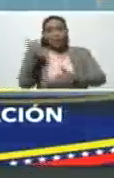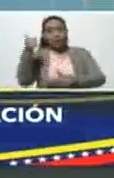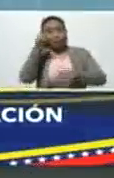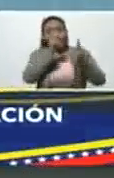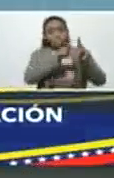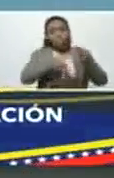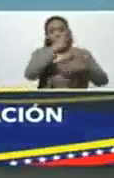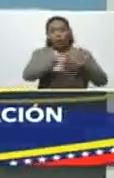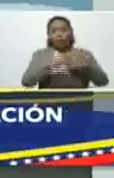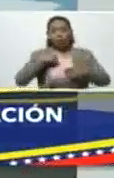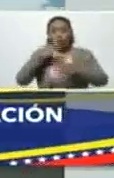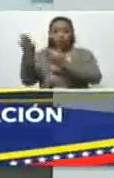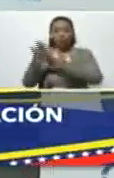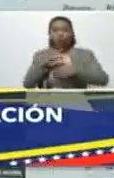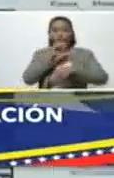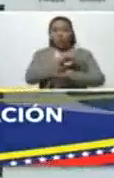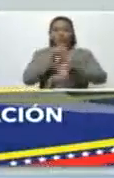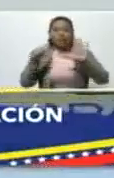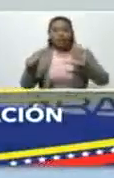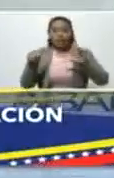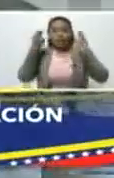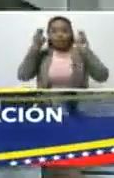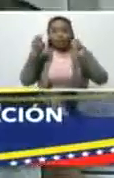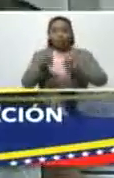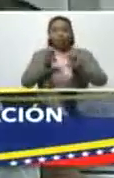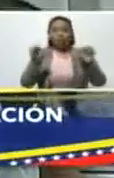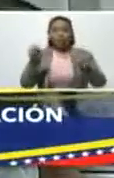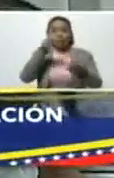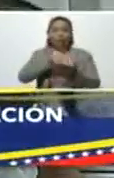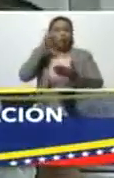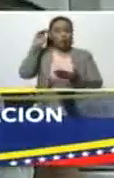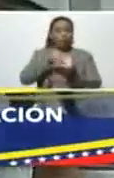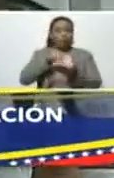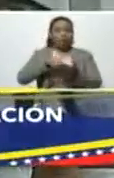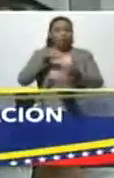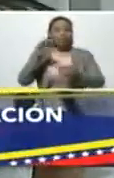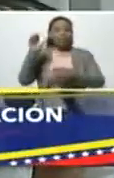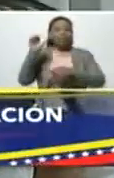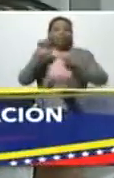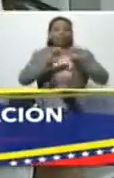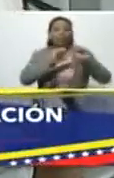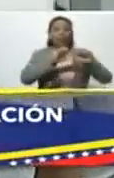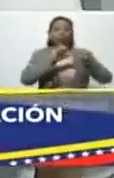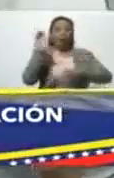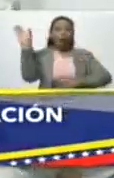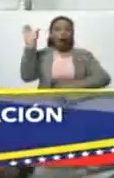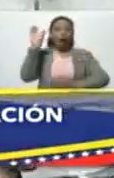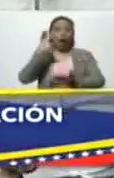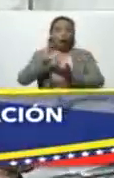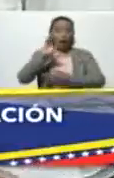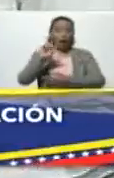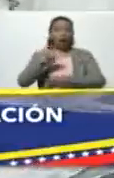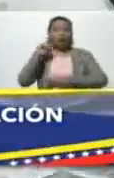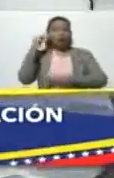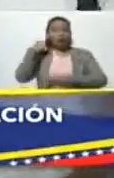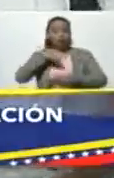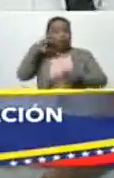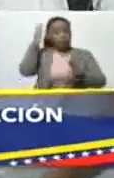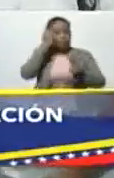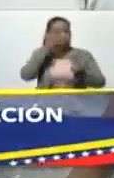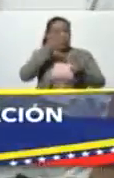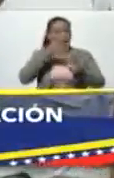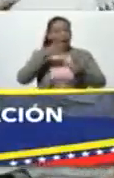hemos recibido más de 16 unidades educativas entre el Estado Miranda y el Distrito Capital, y hemos formado más de 200 niños